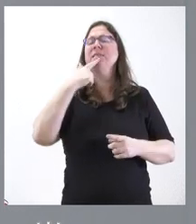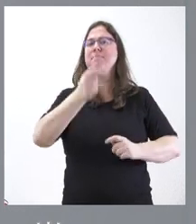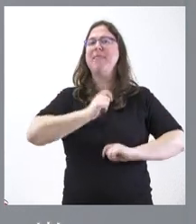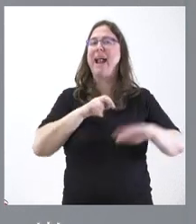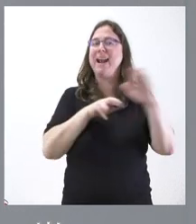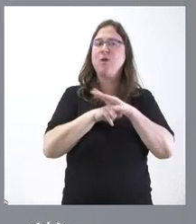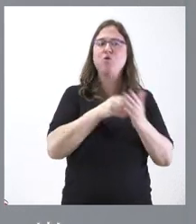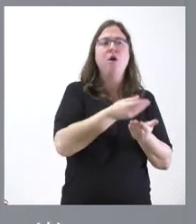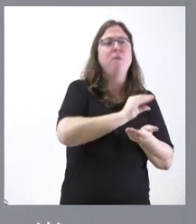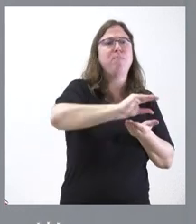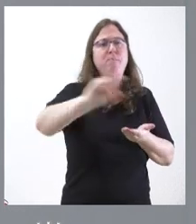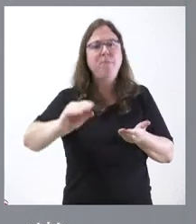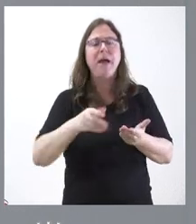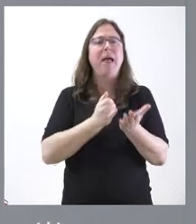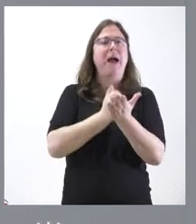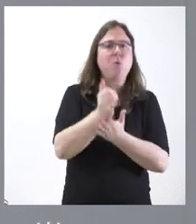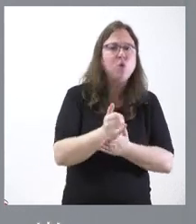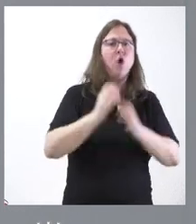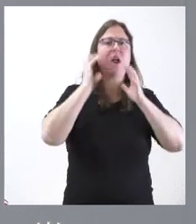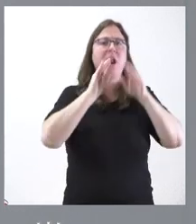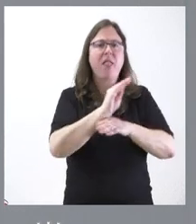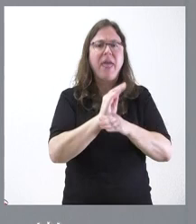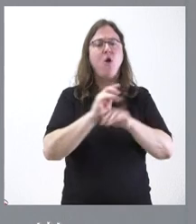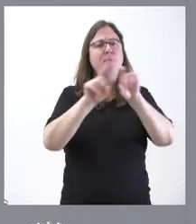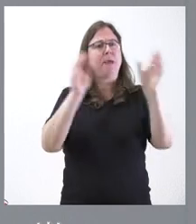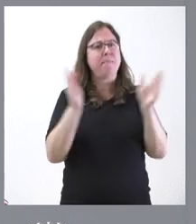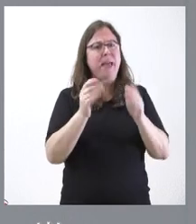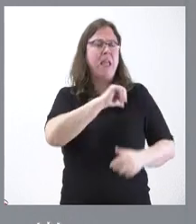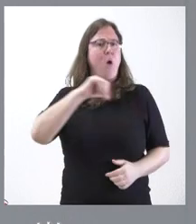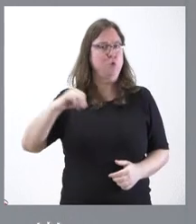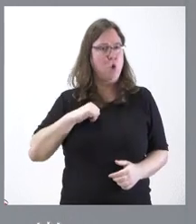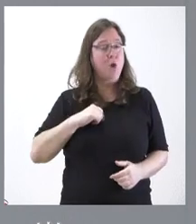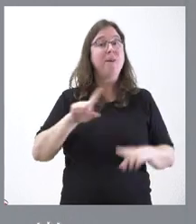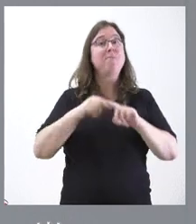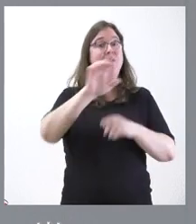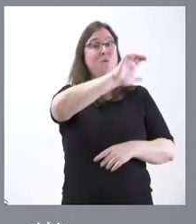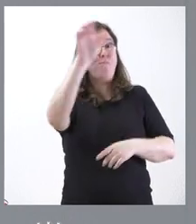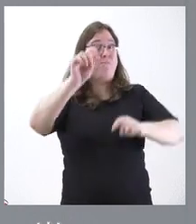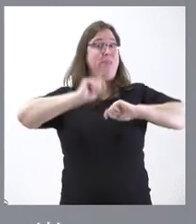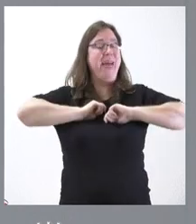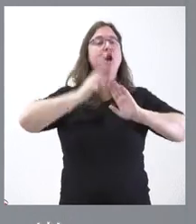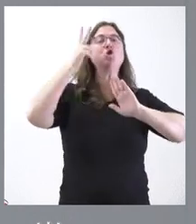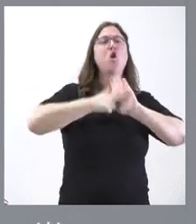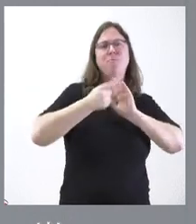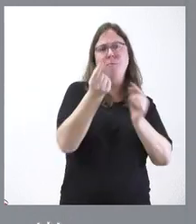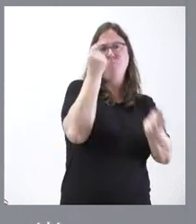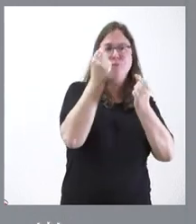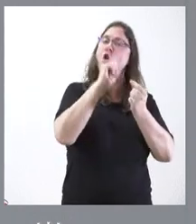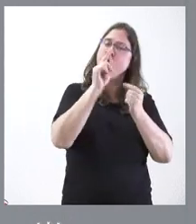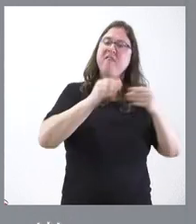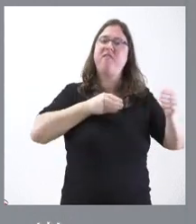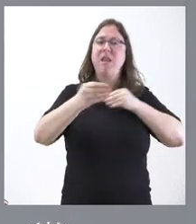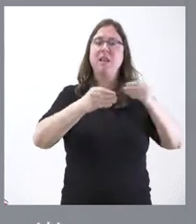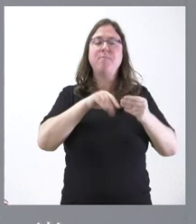a los agricultores a los ganaderos a las pymes a los autónomos y una Unión también que flexibilice normas y requisitos para que puedan ser